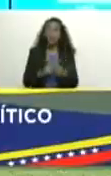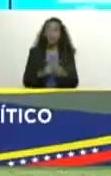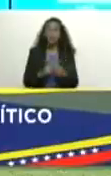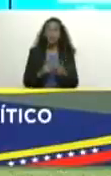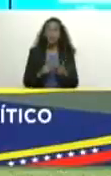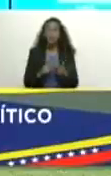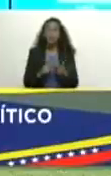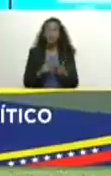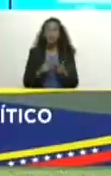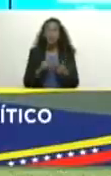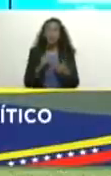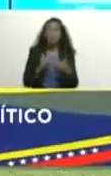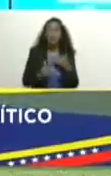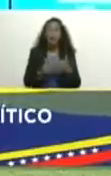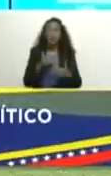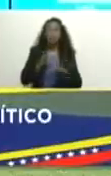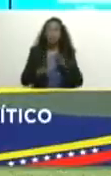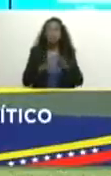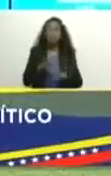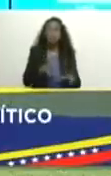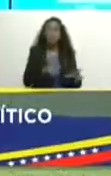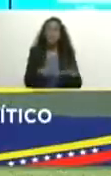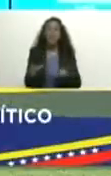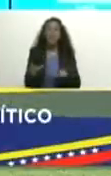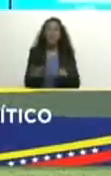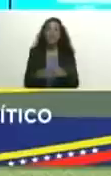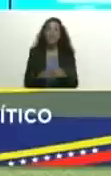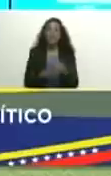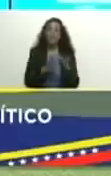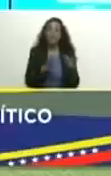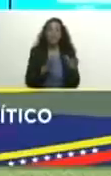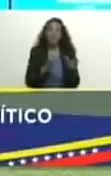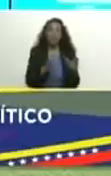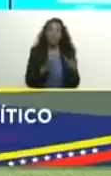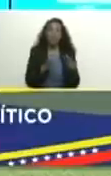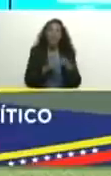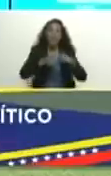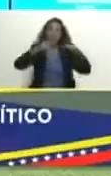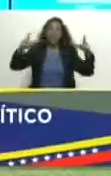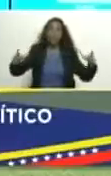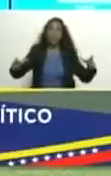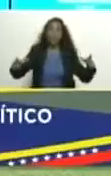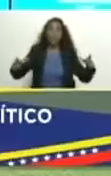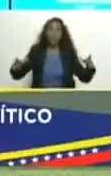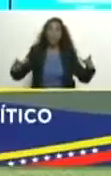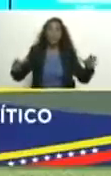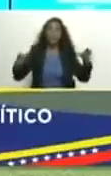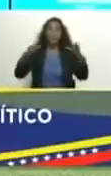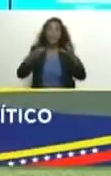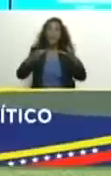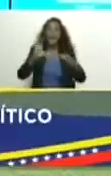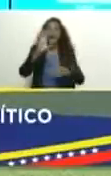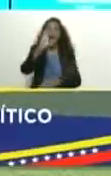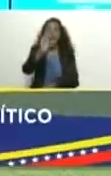a buen ritmo, activaremos el nivel número 2, que es el nivel